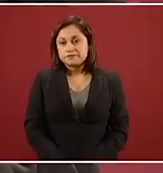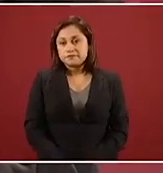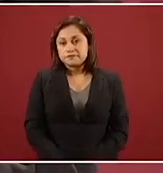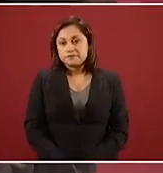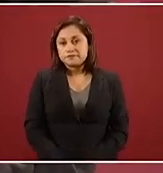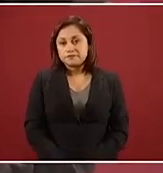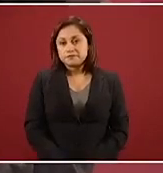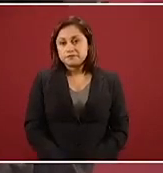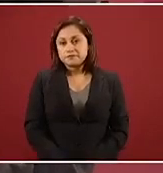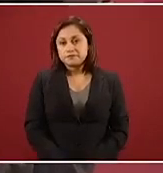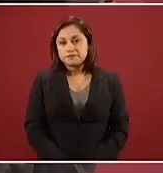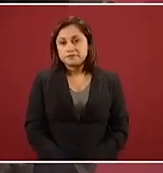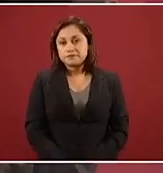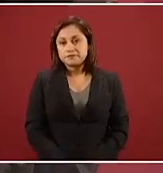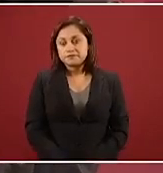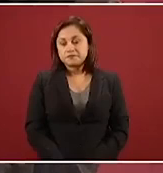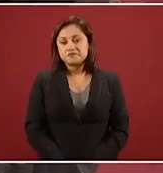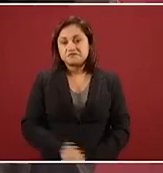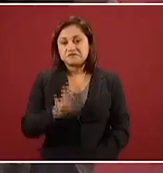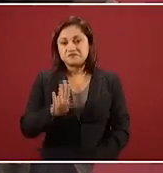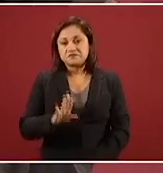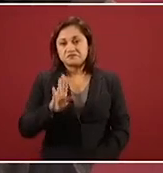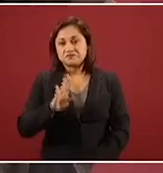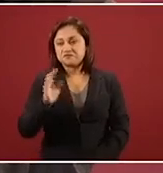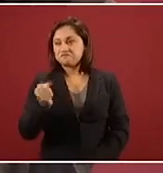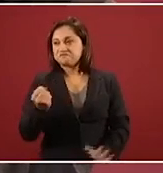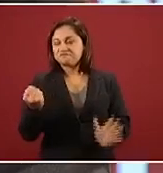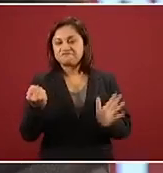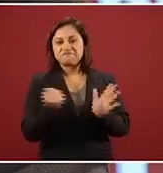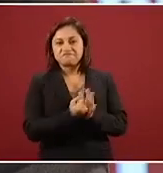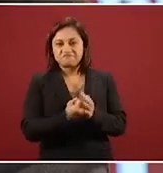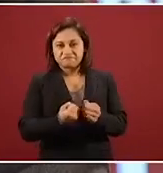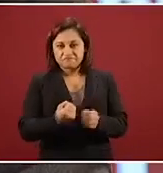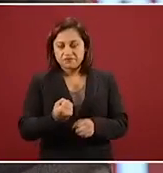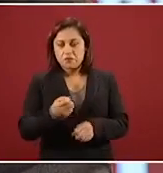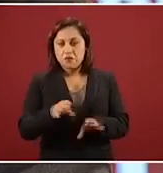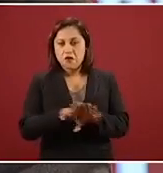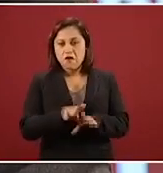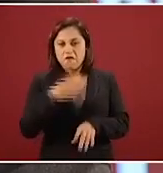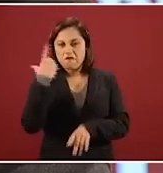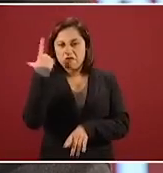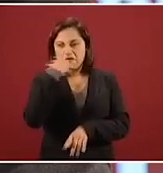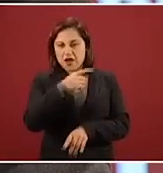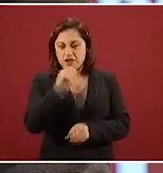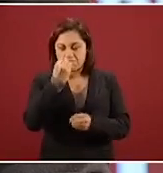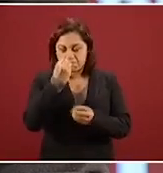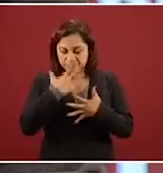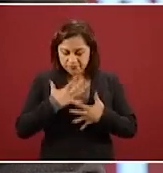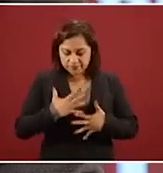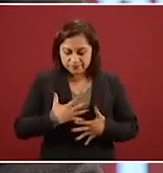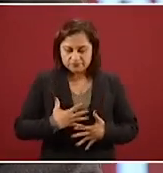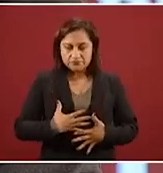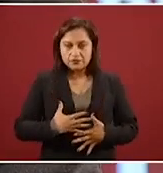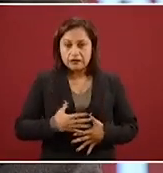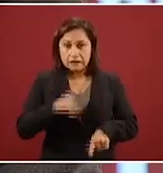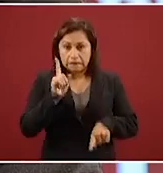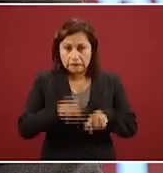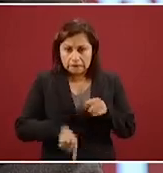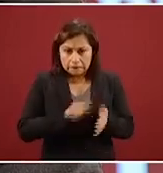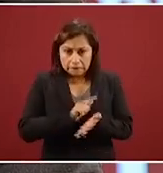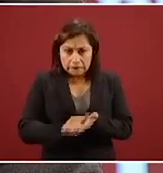Es una mancha permanente que no se quita.